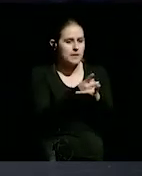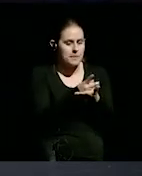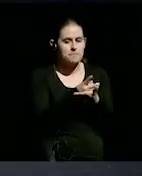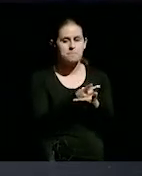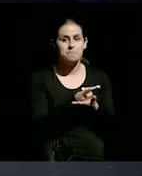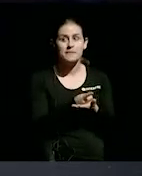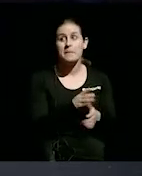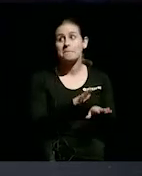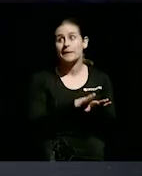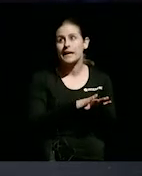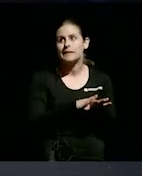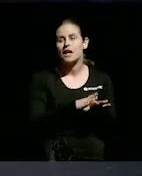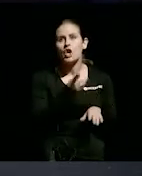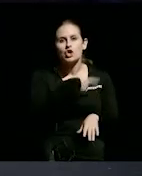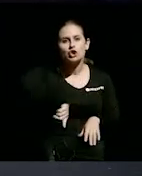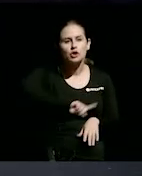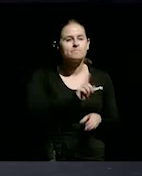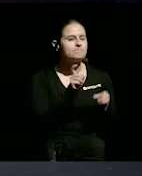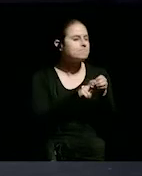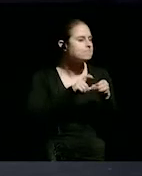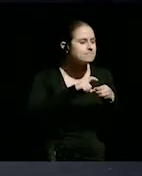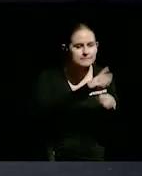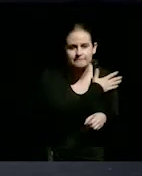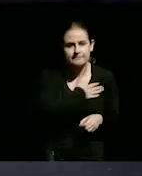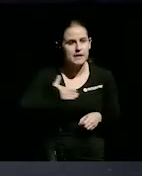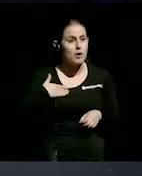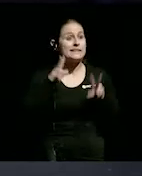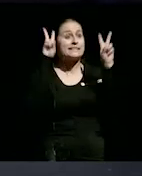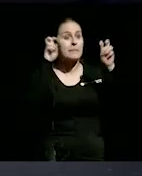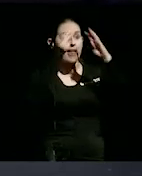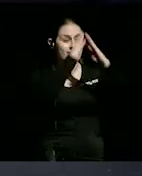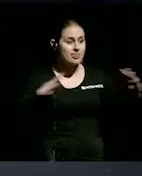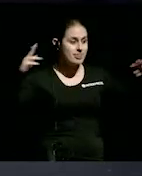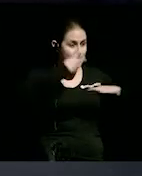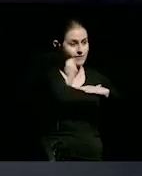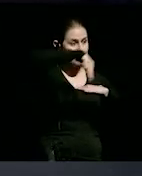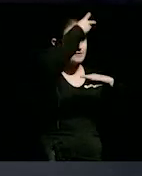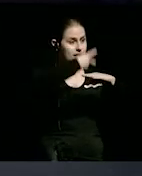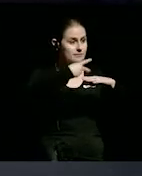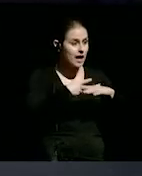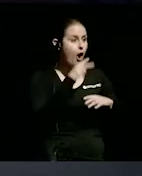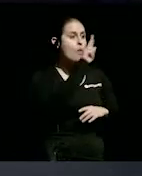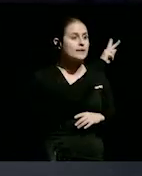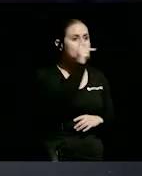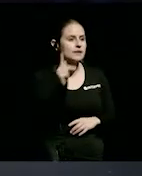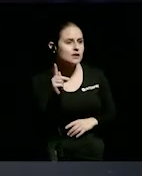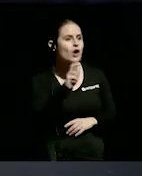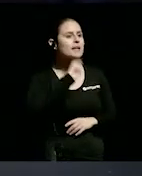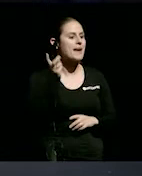Estamos muy implicados en la industria circense, el aire libre en Irlanda y en el Reino Unido.